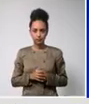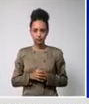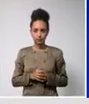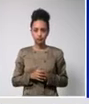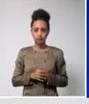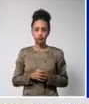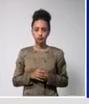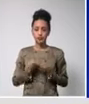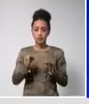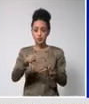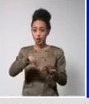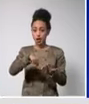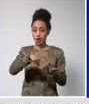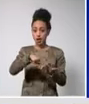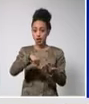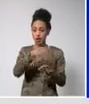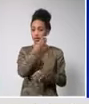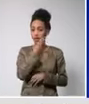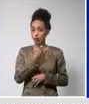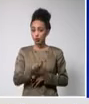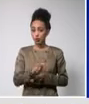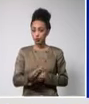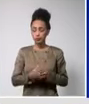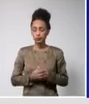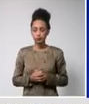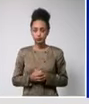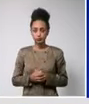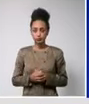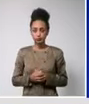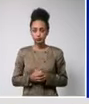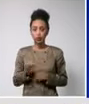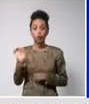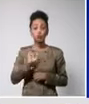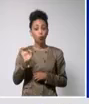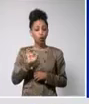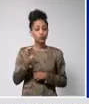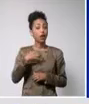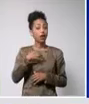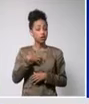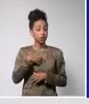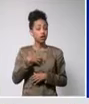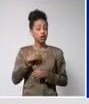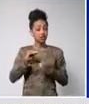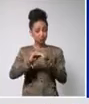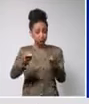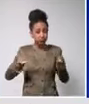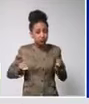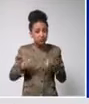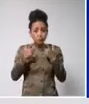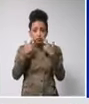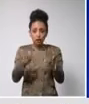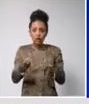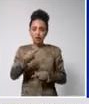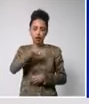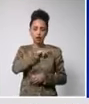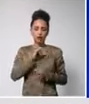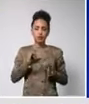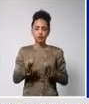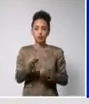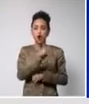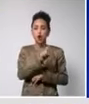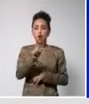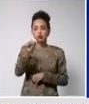Isla de la Juventud, que todavía tiene una transmisión importante, confirma ayer 11